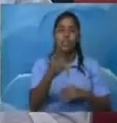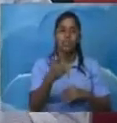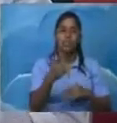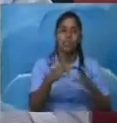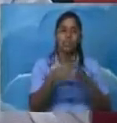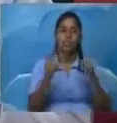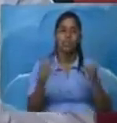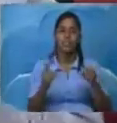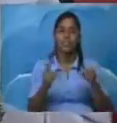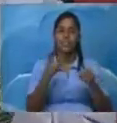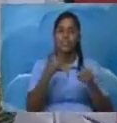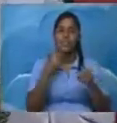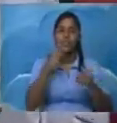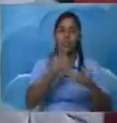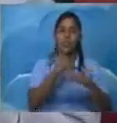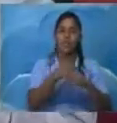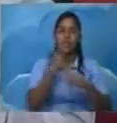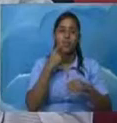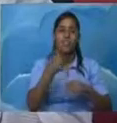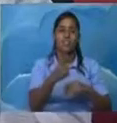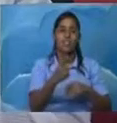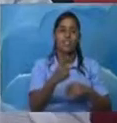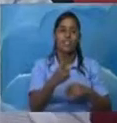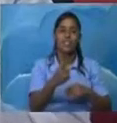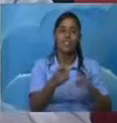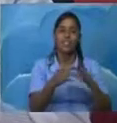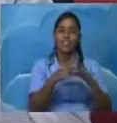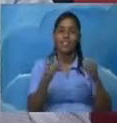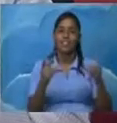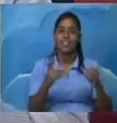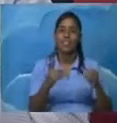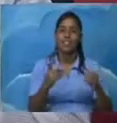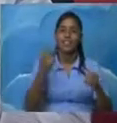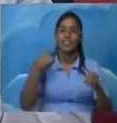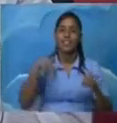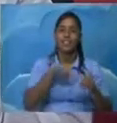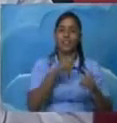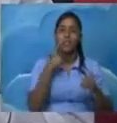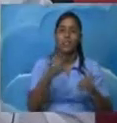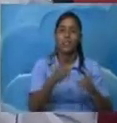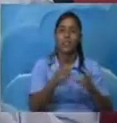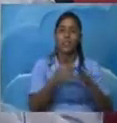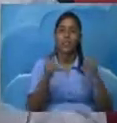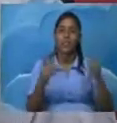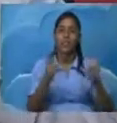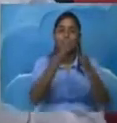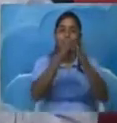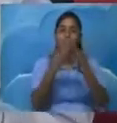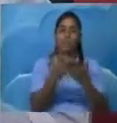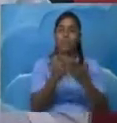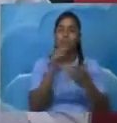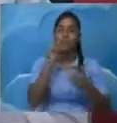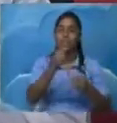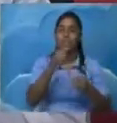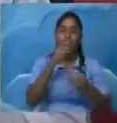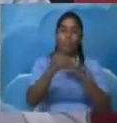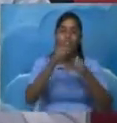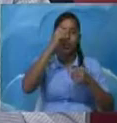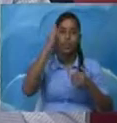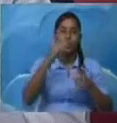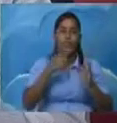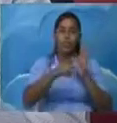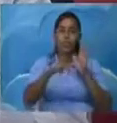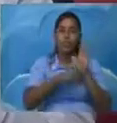3:24. Y nosotros, si nosotros no apuntamos hacia la palabra y no hacemos lo que Dios manda,